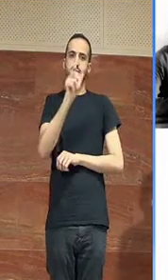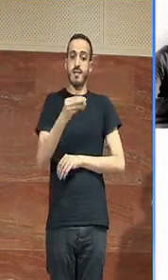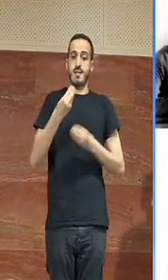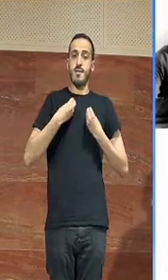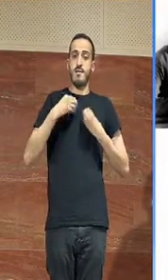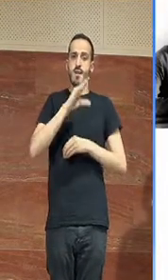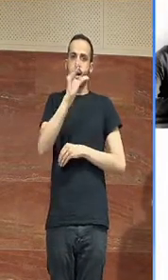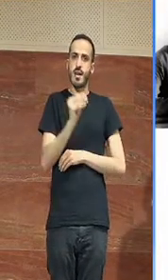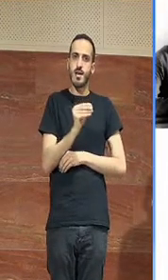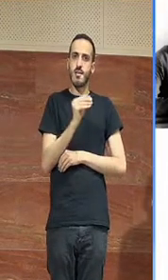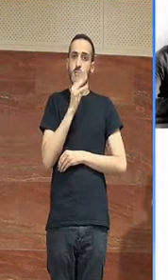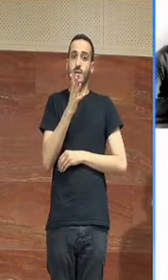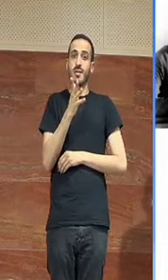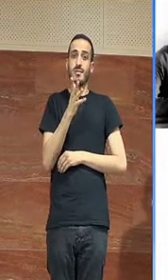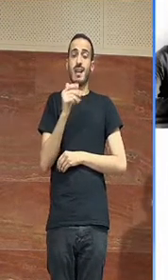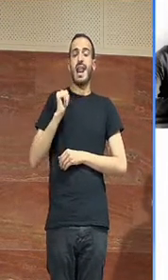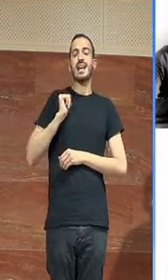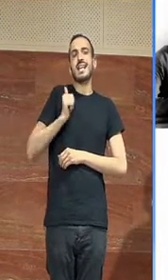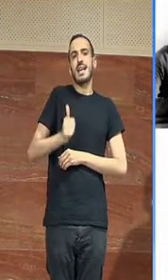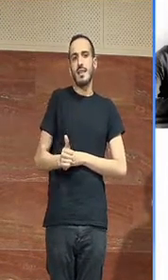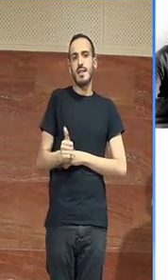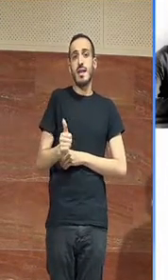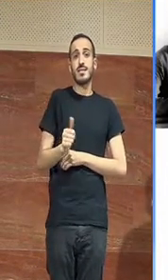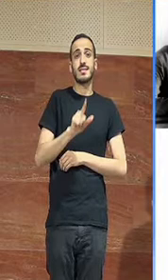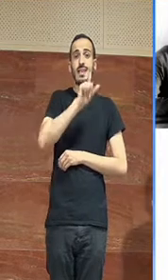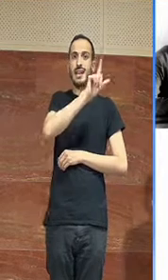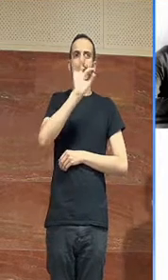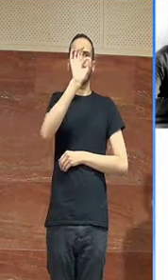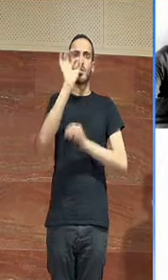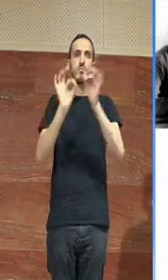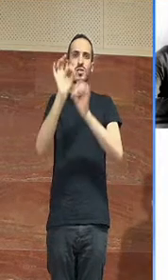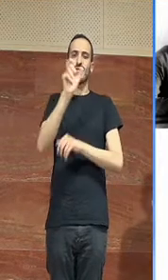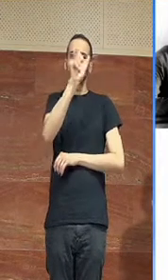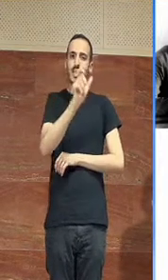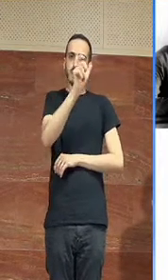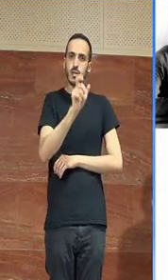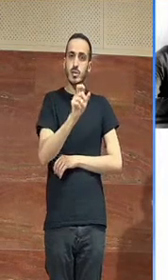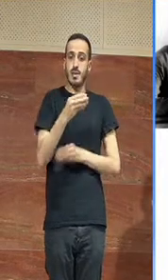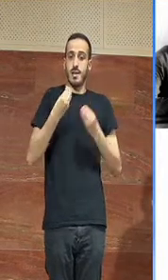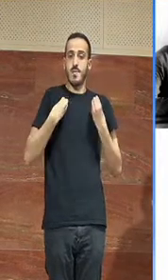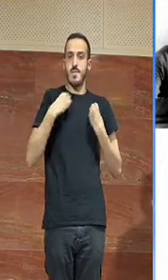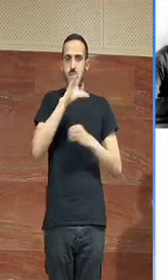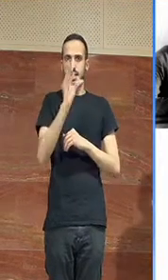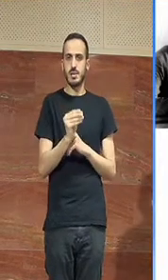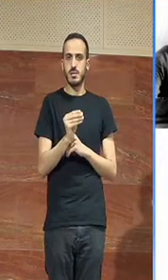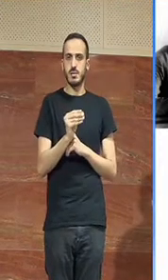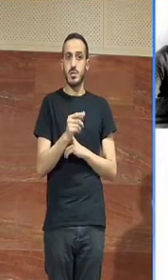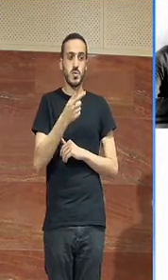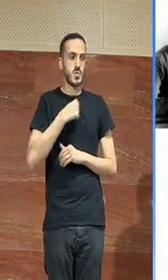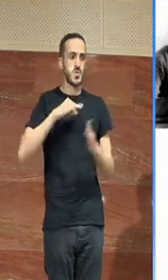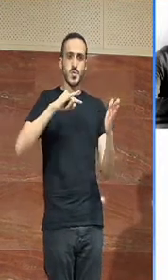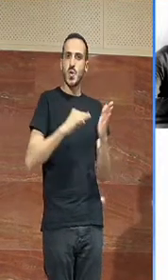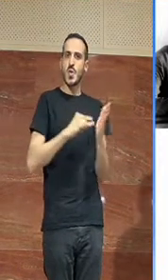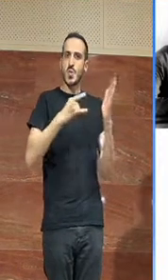la riqueza del país estaba en manos del 10% de la población. Y sobre esas cosas nosotros tenemos algo que decir. Somos técnicos,